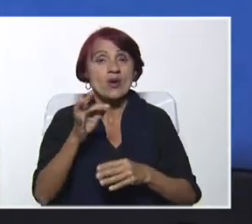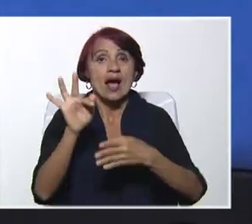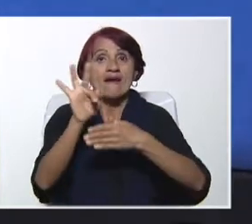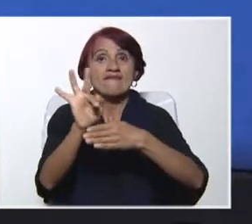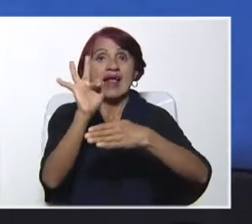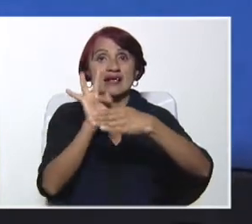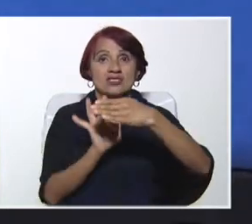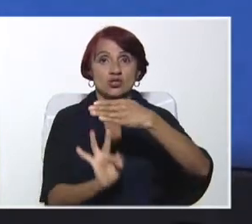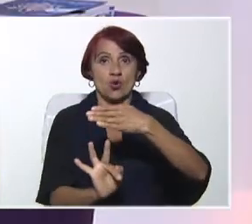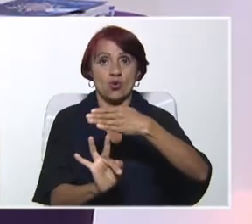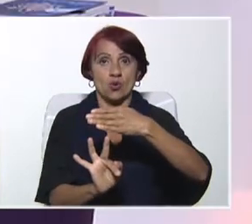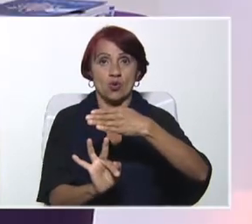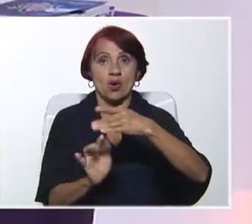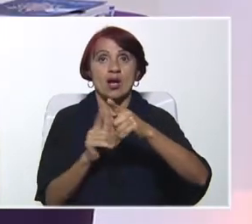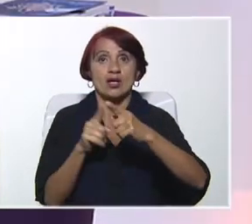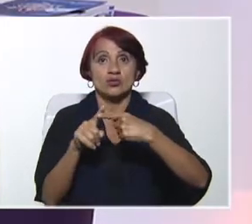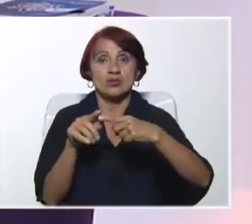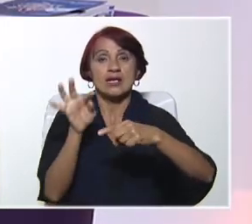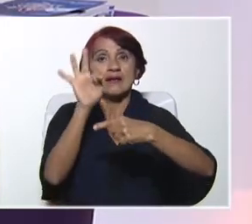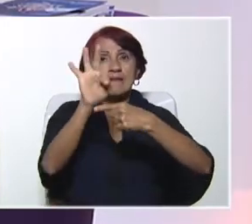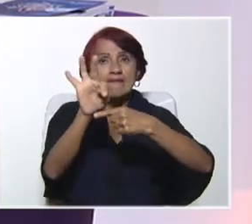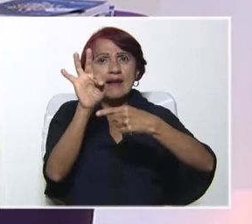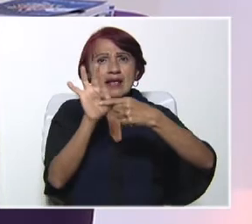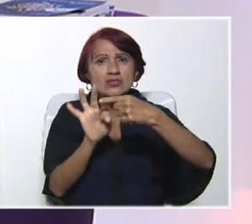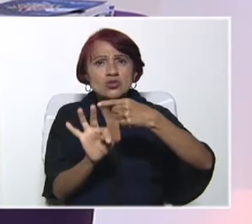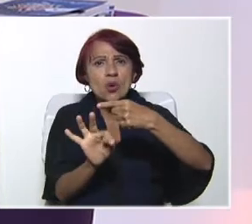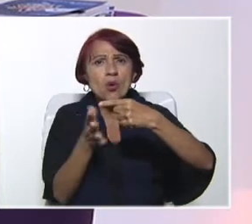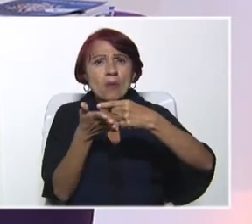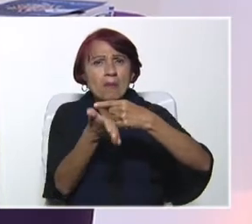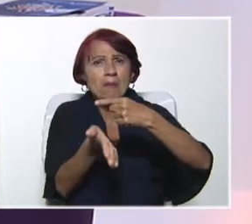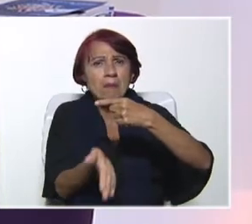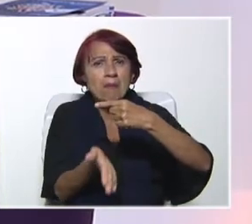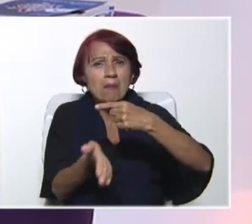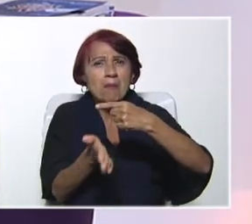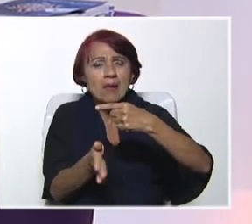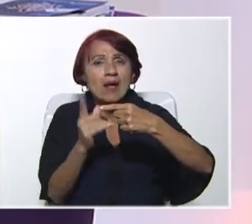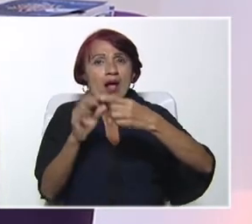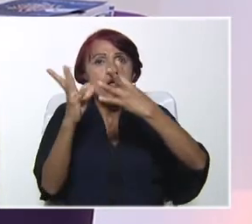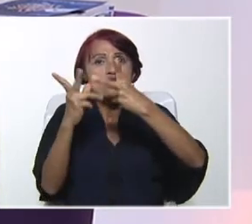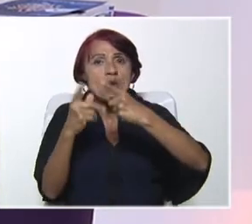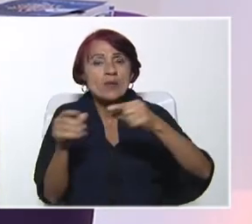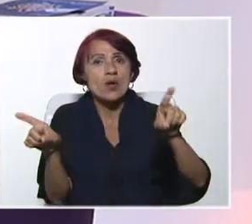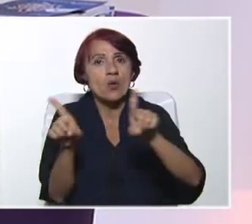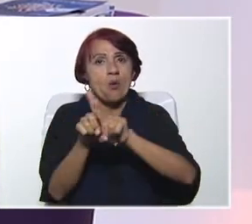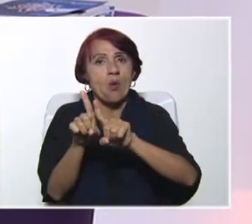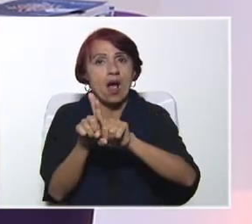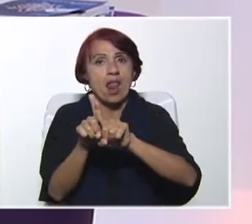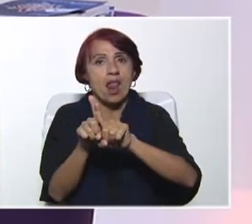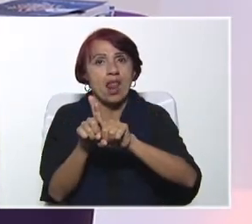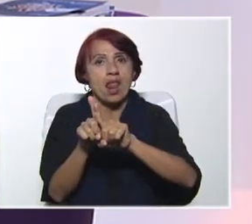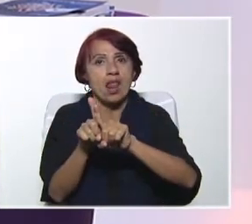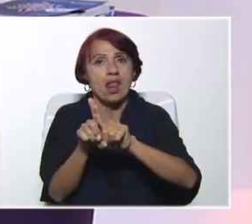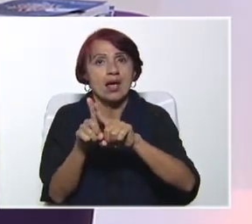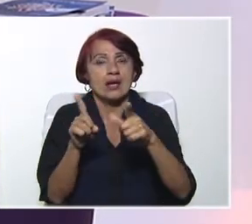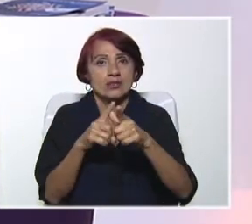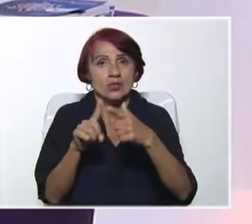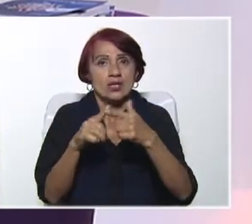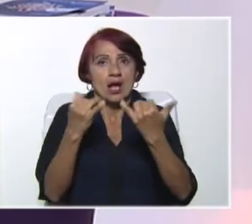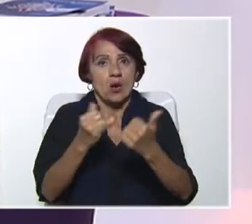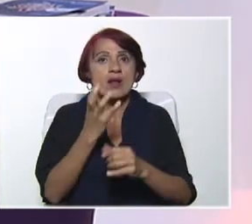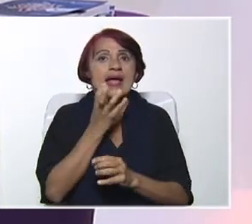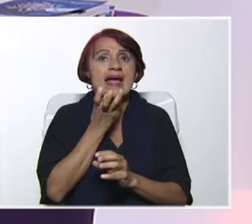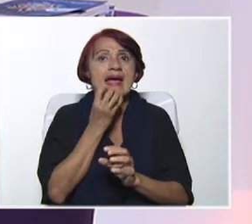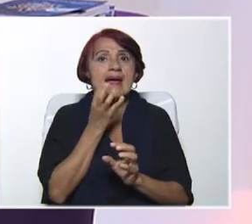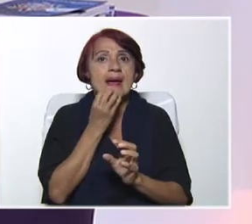fracción. Y son proporcionales porque consisten en una serie de igualdad. Veamos un